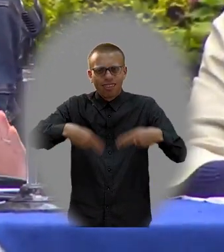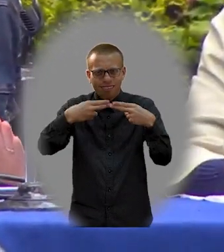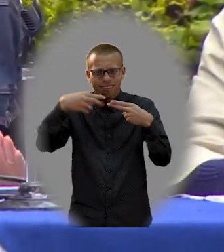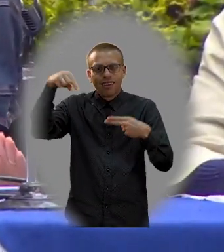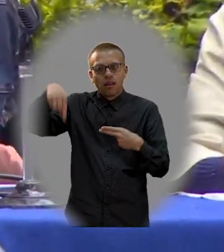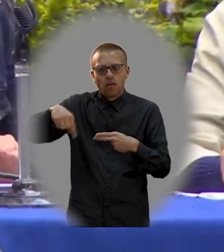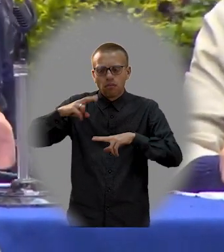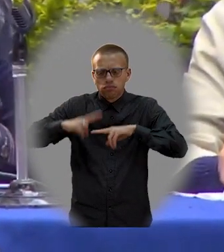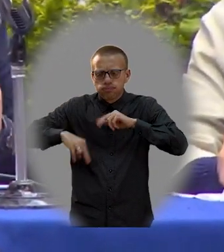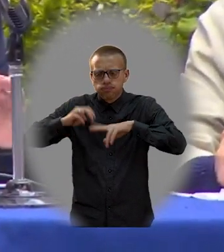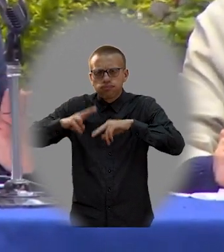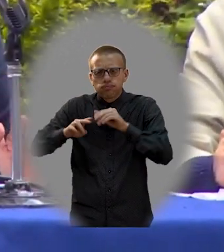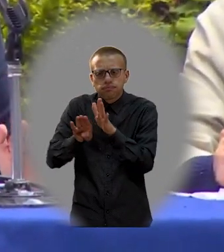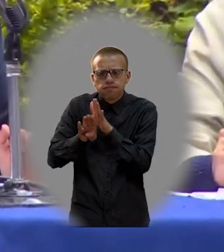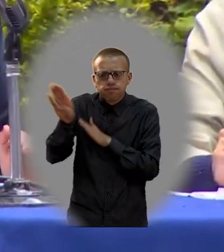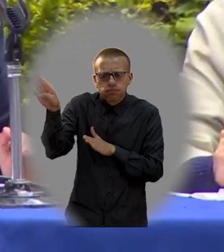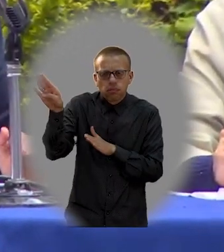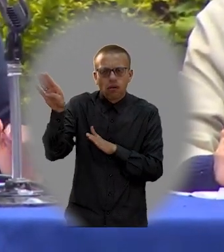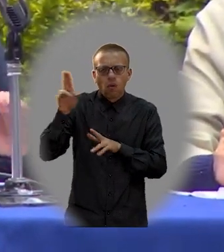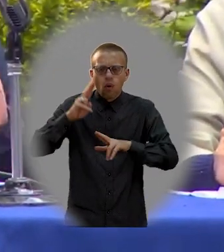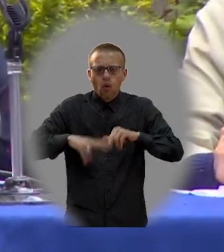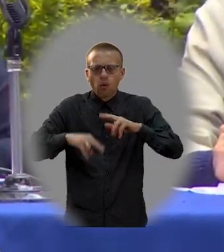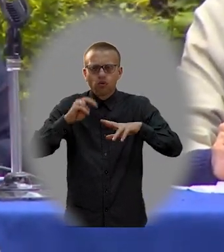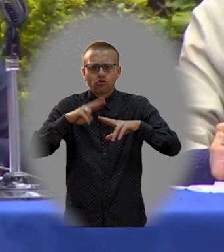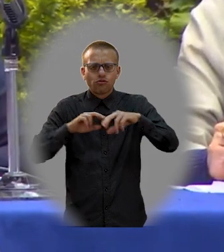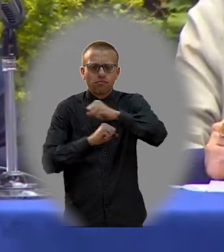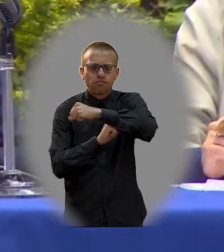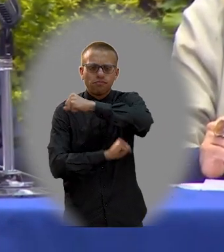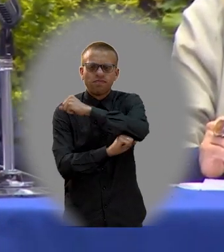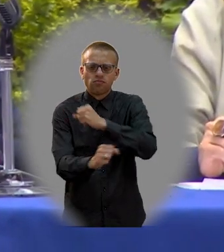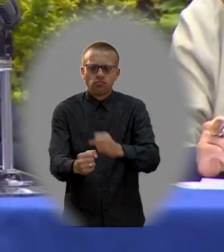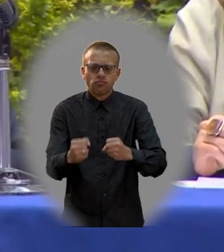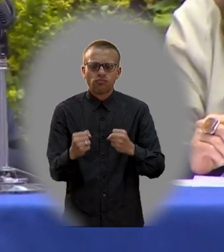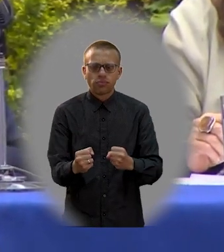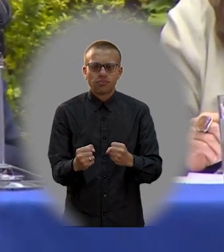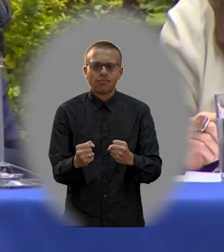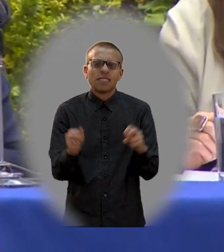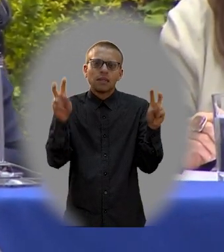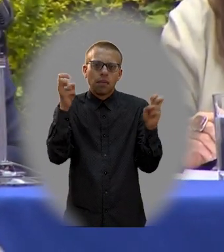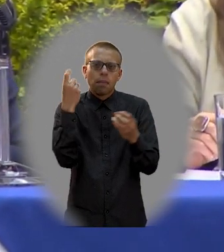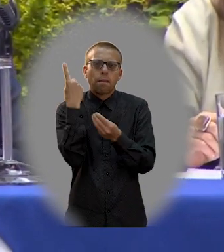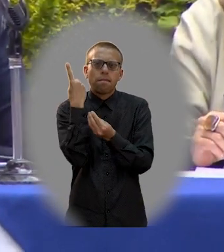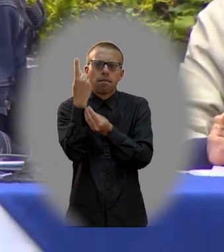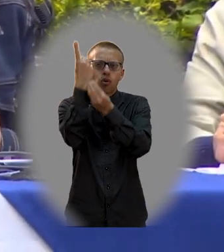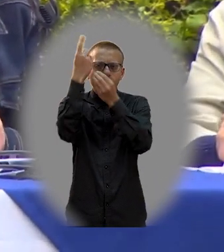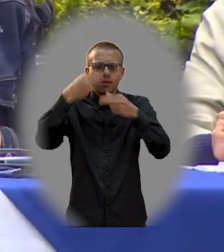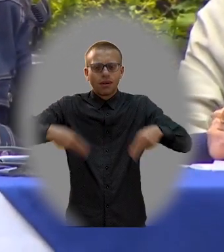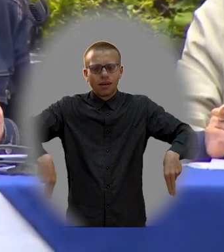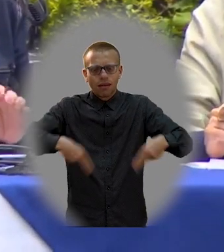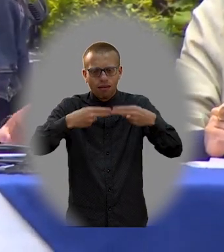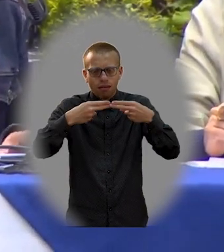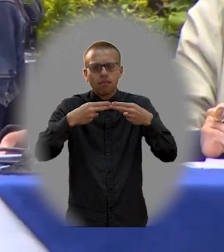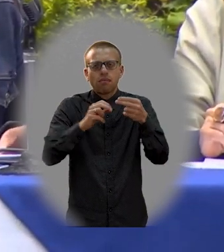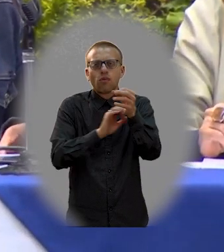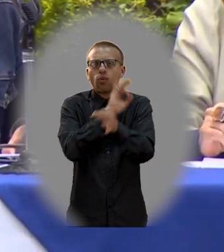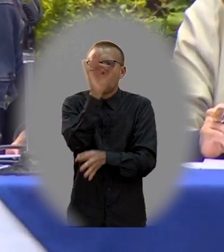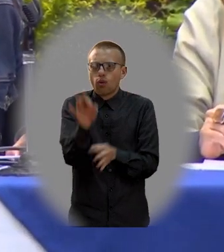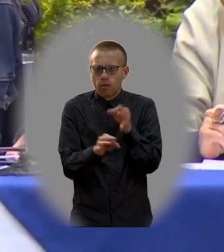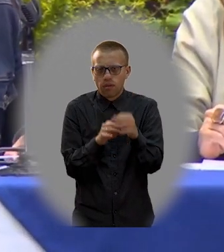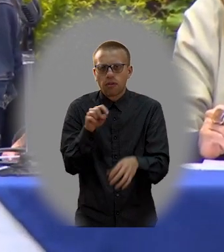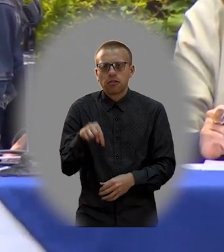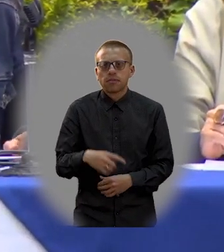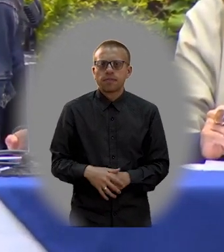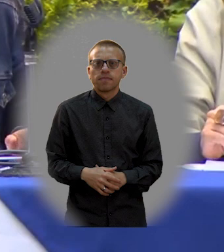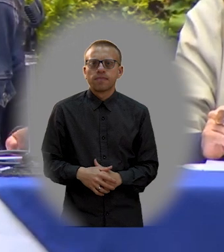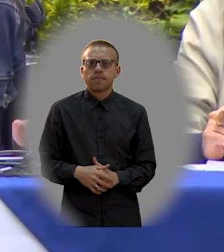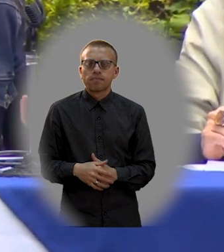la construcción o el fortalecimiento de ese plan para que sea una política de género y cuidado. ¿Sí? Este ejercicio se